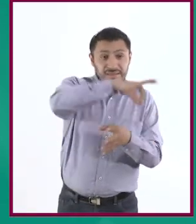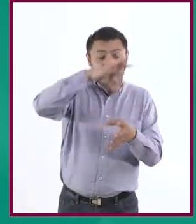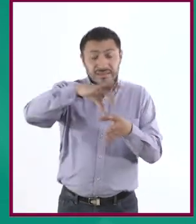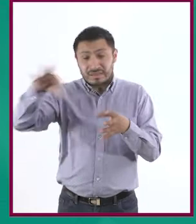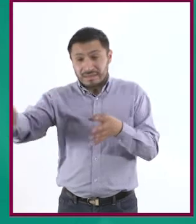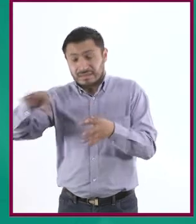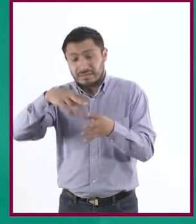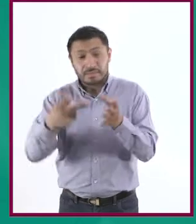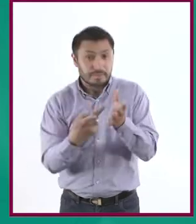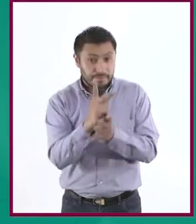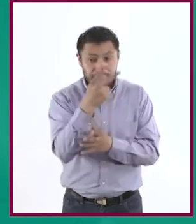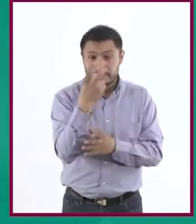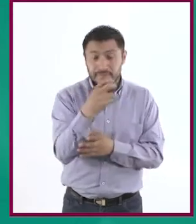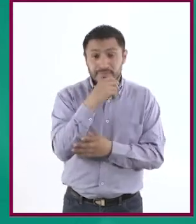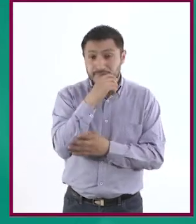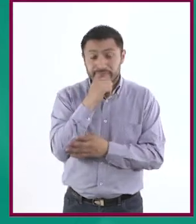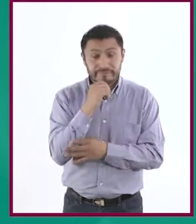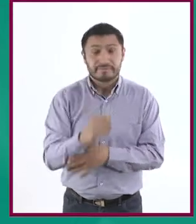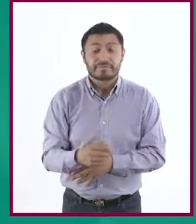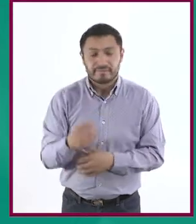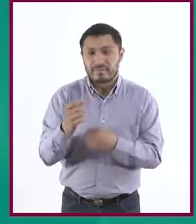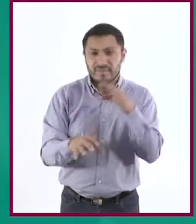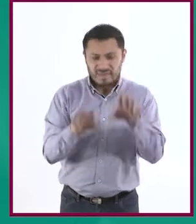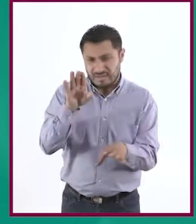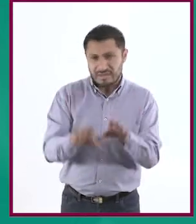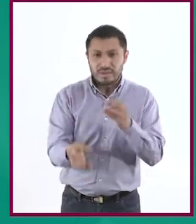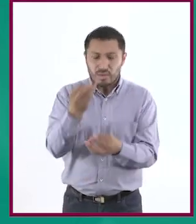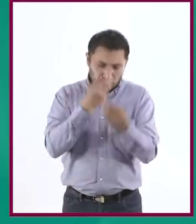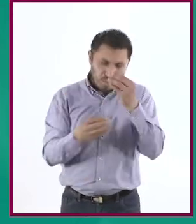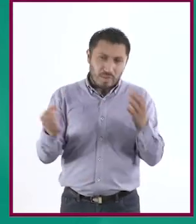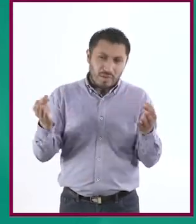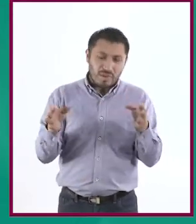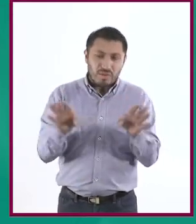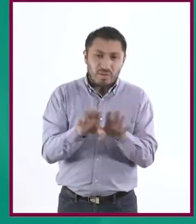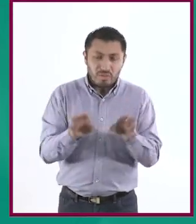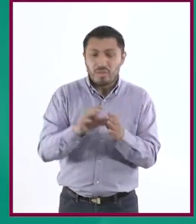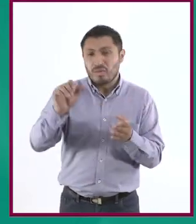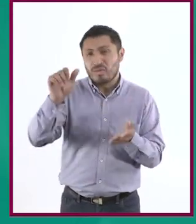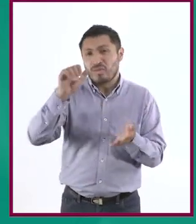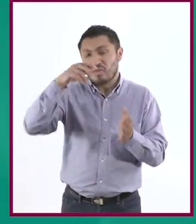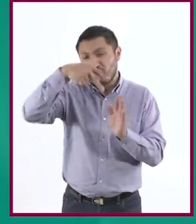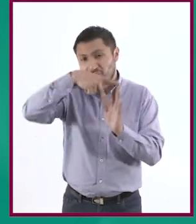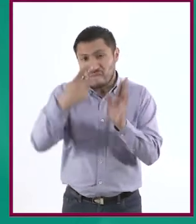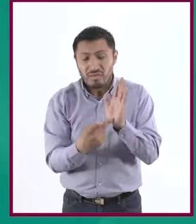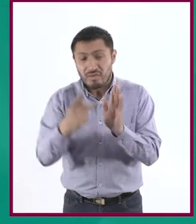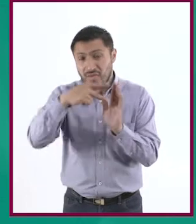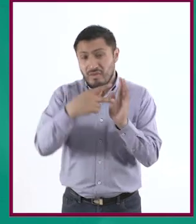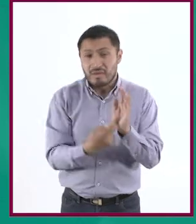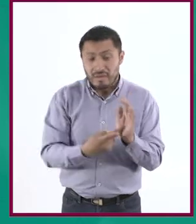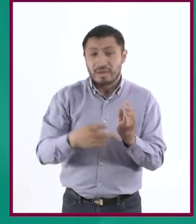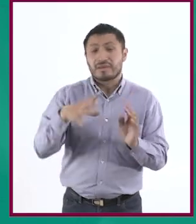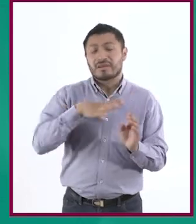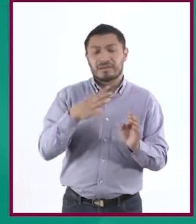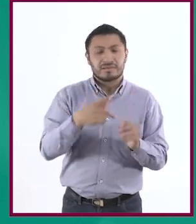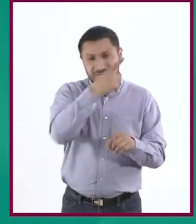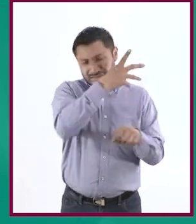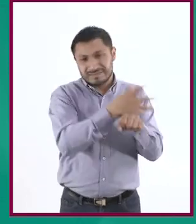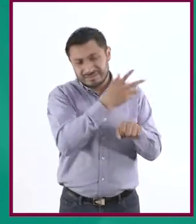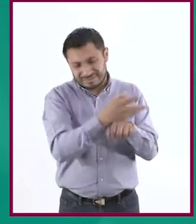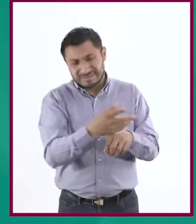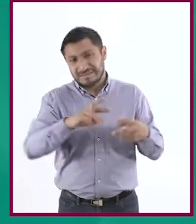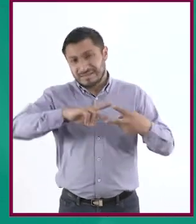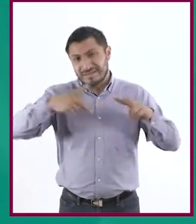¿no? En algunos casos sí se consume fresco, como la papaya. Hay una papaya transgénica en el mercado estadounidense,